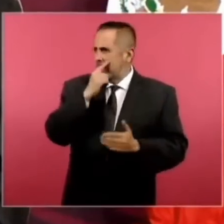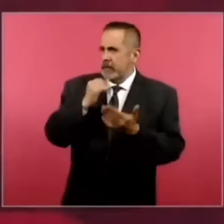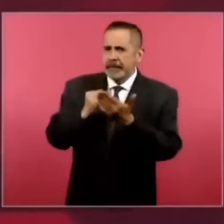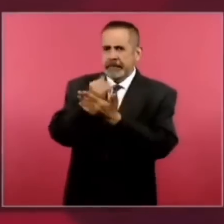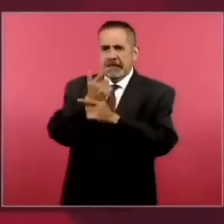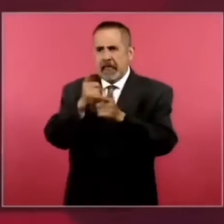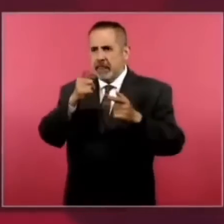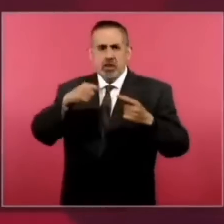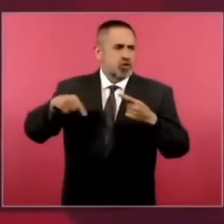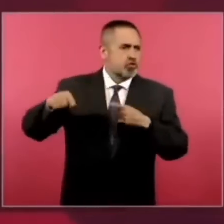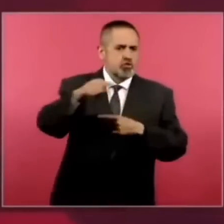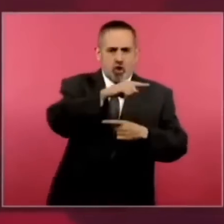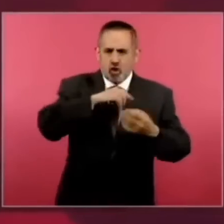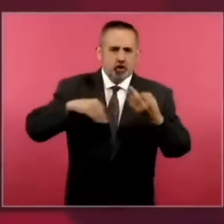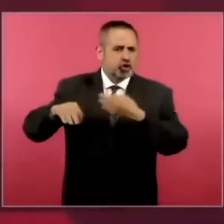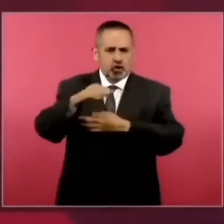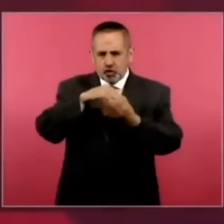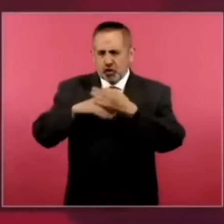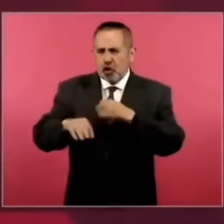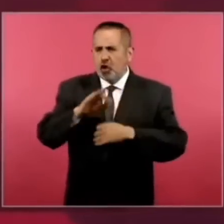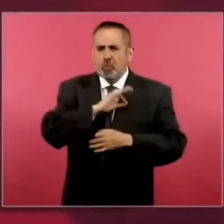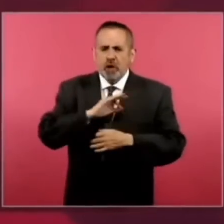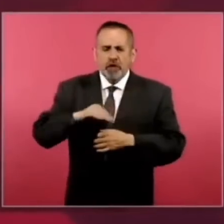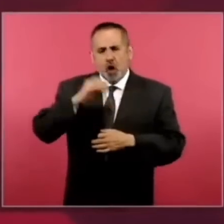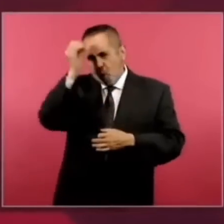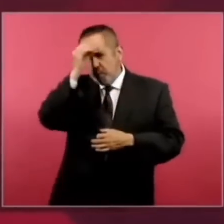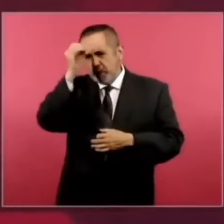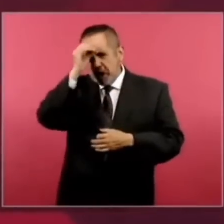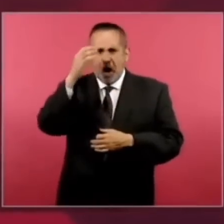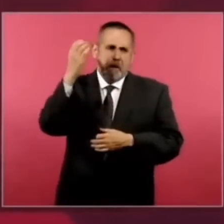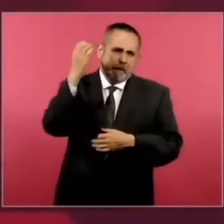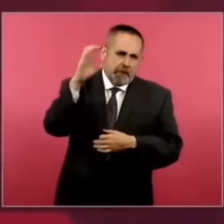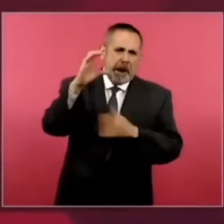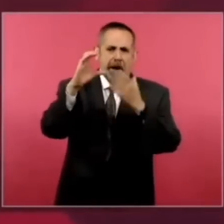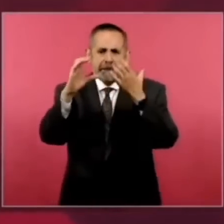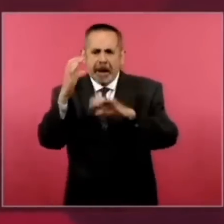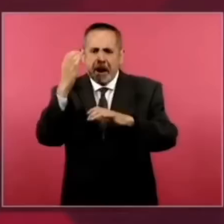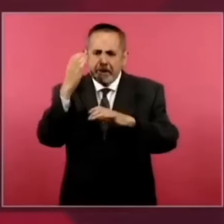democracias, podamos opinar